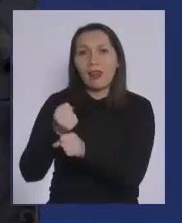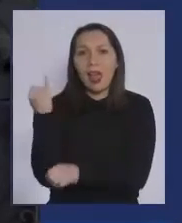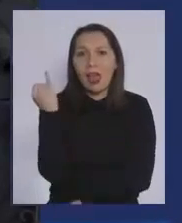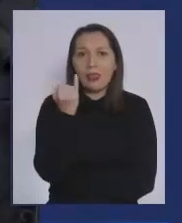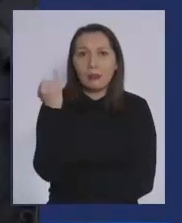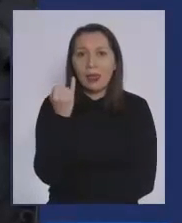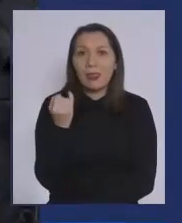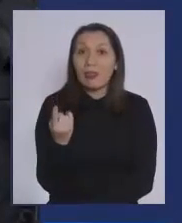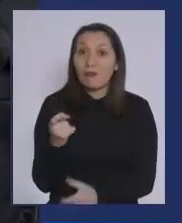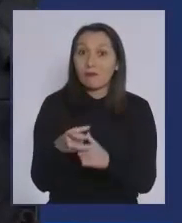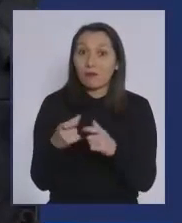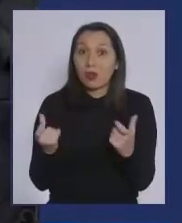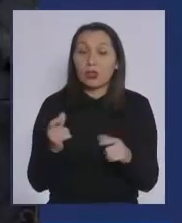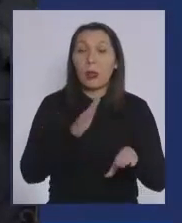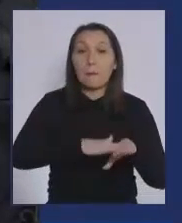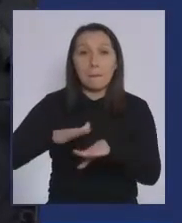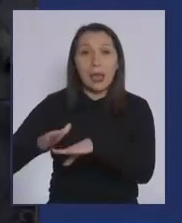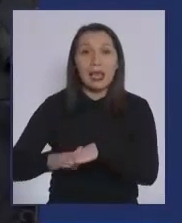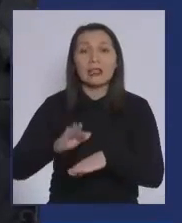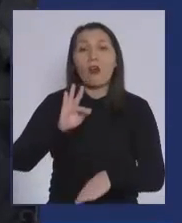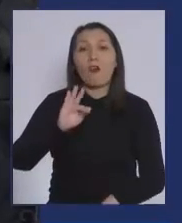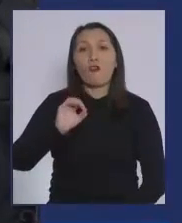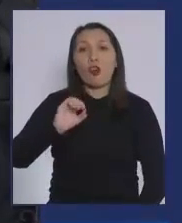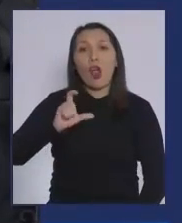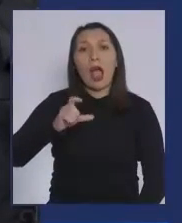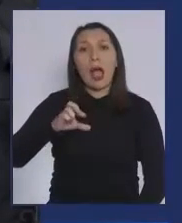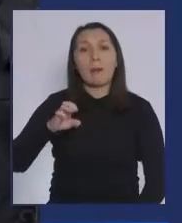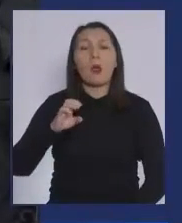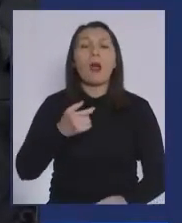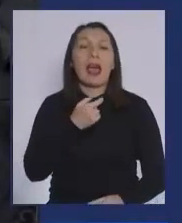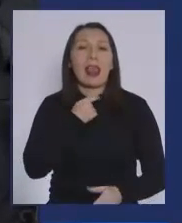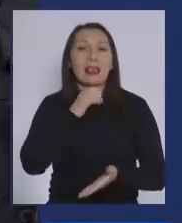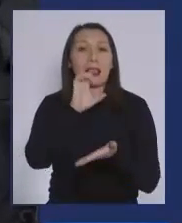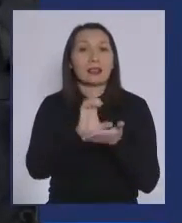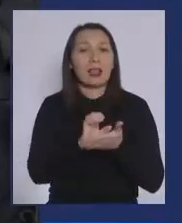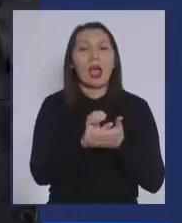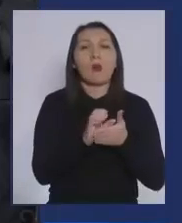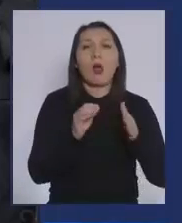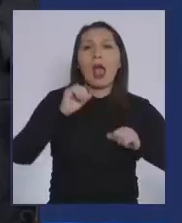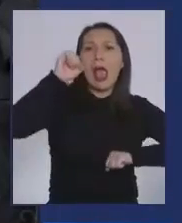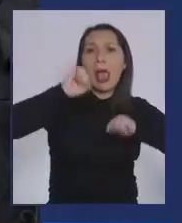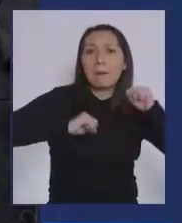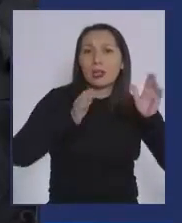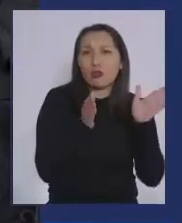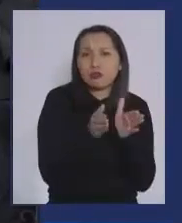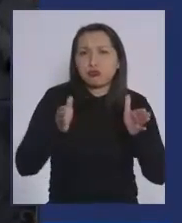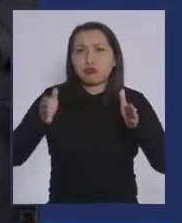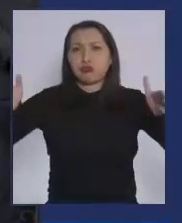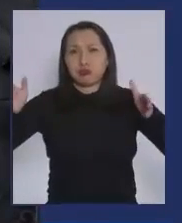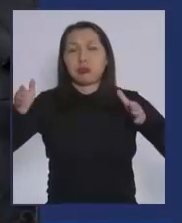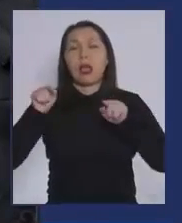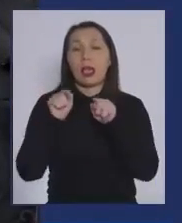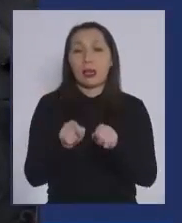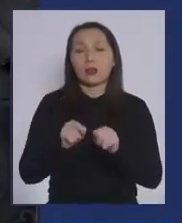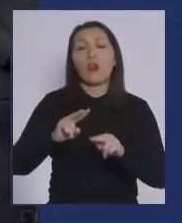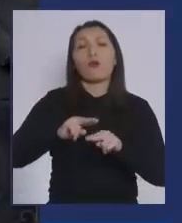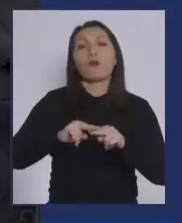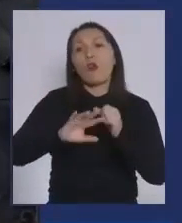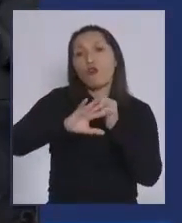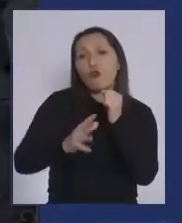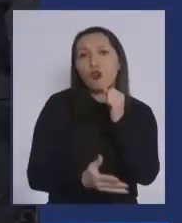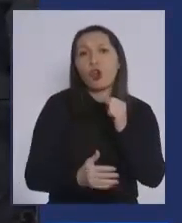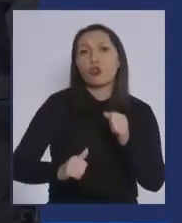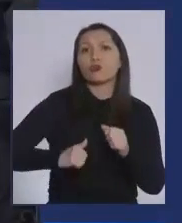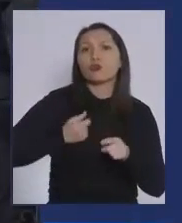independientes los préstamos fogape con garantía del estado para micro pequeñas y medianas empresas el fondo solidario